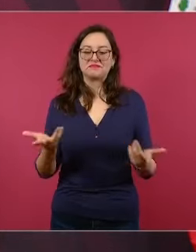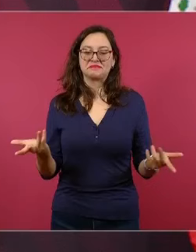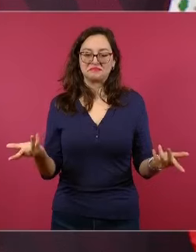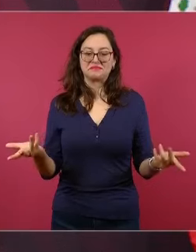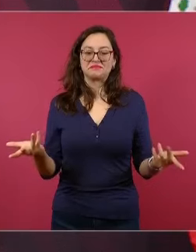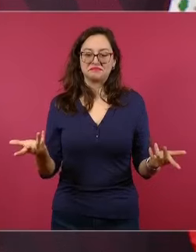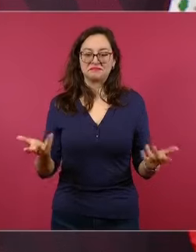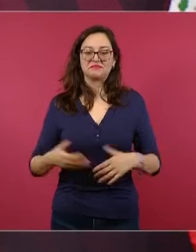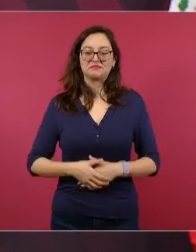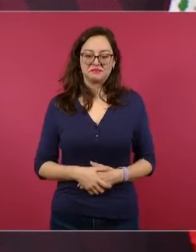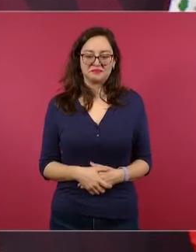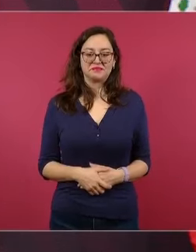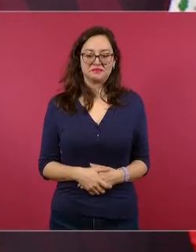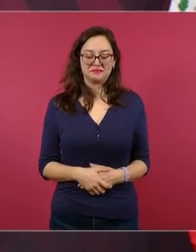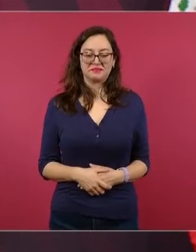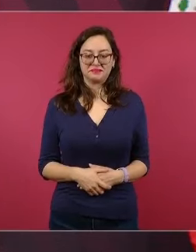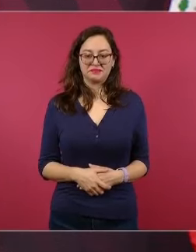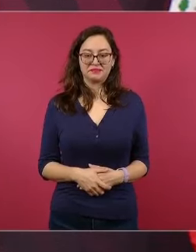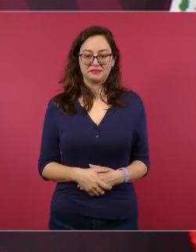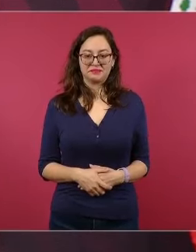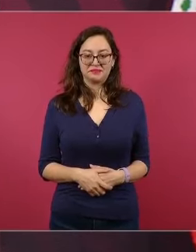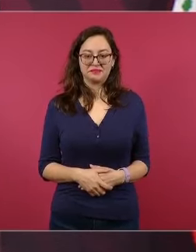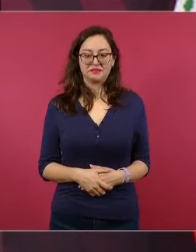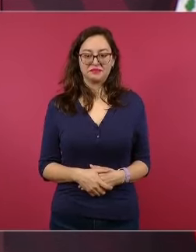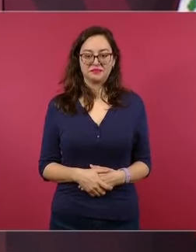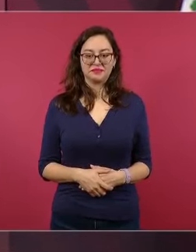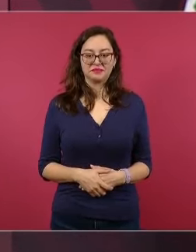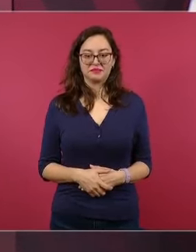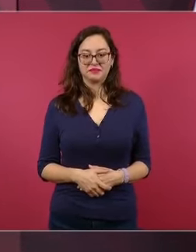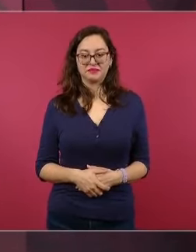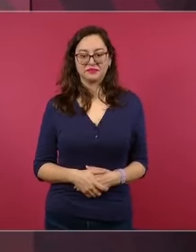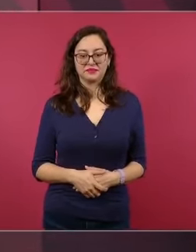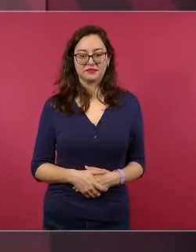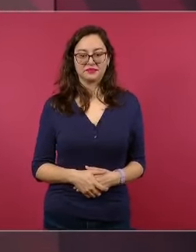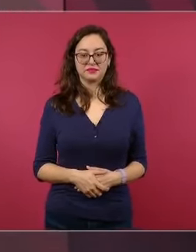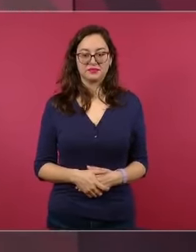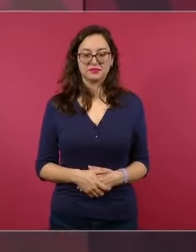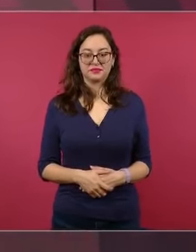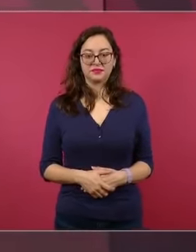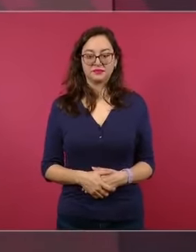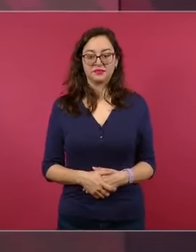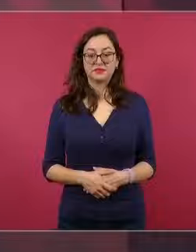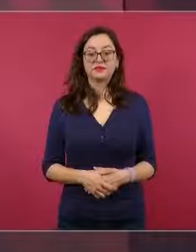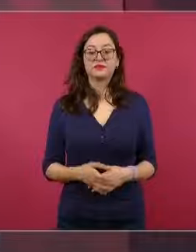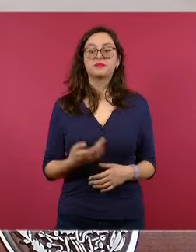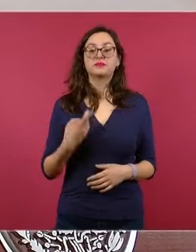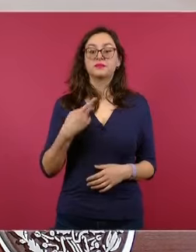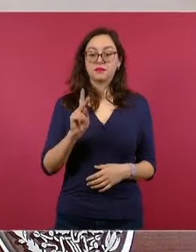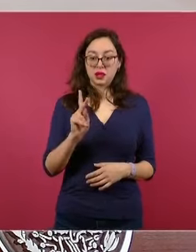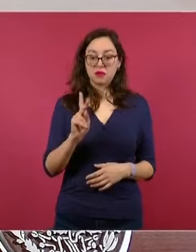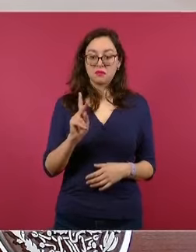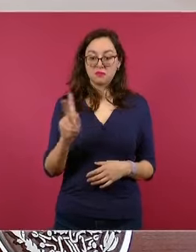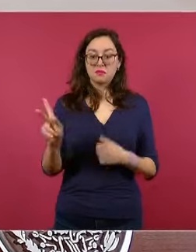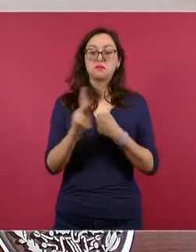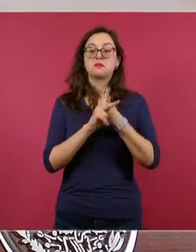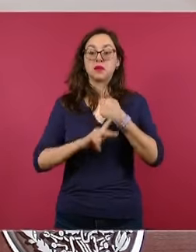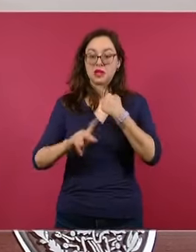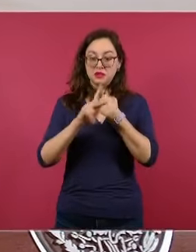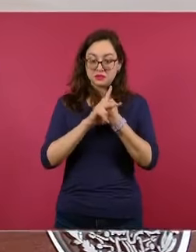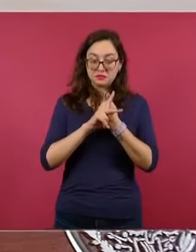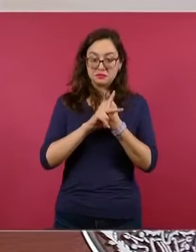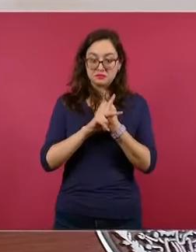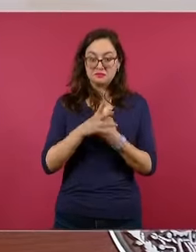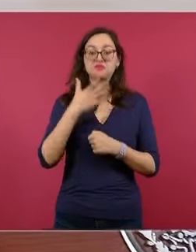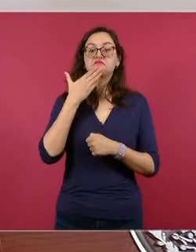cobre eso es lo que podría decirte pero muy bien el país